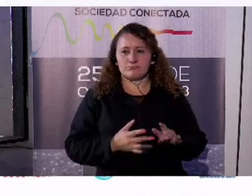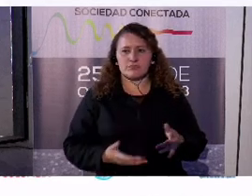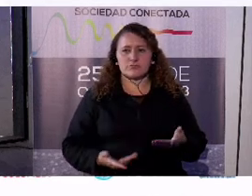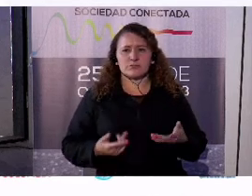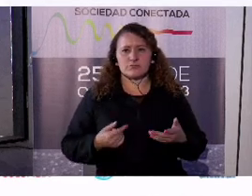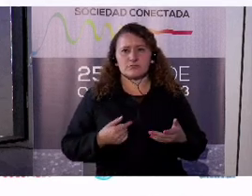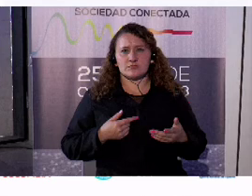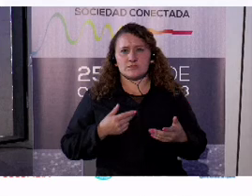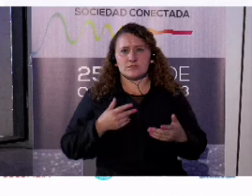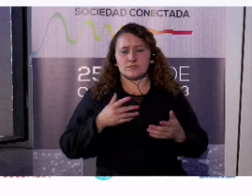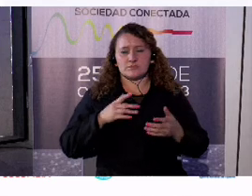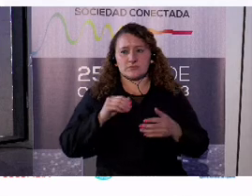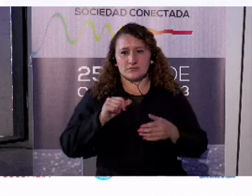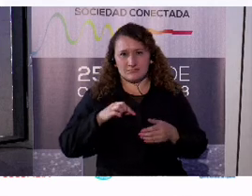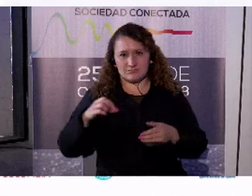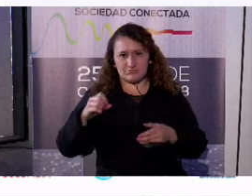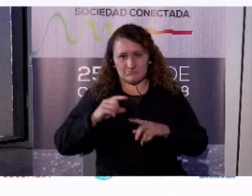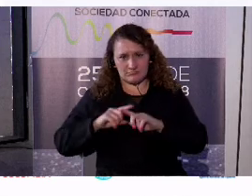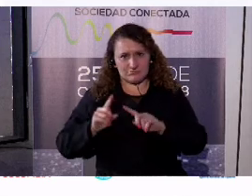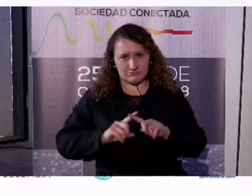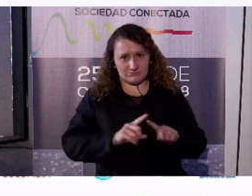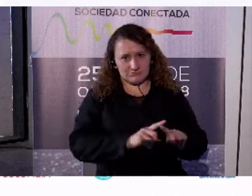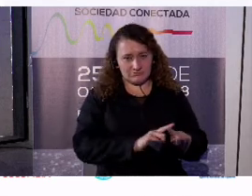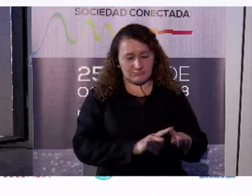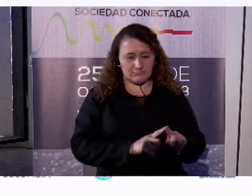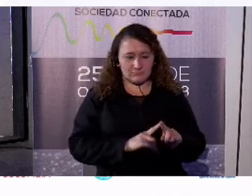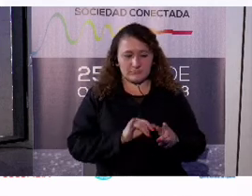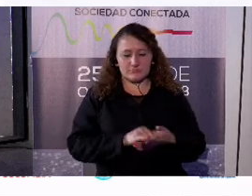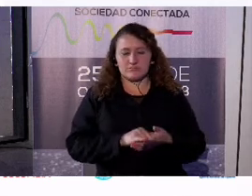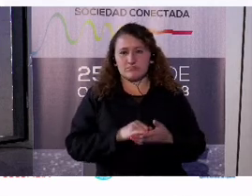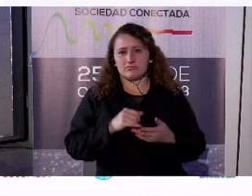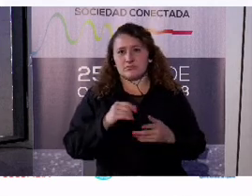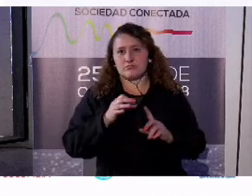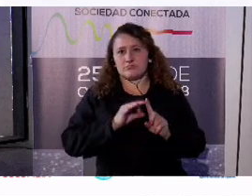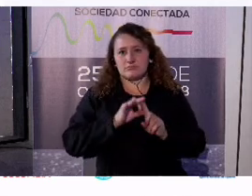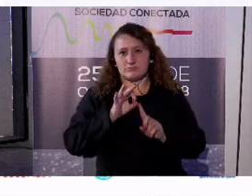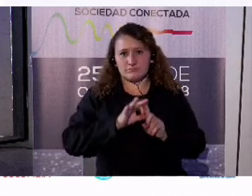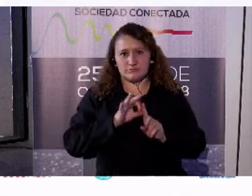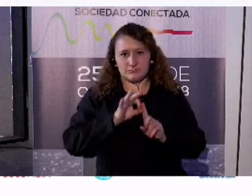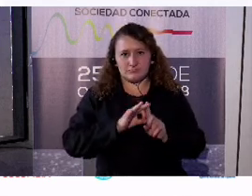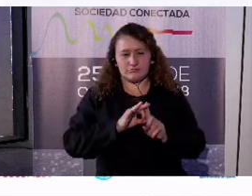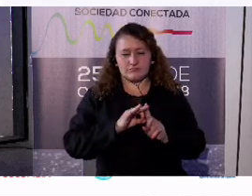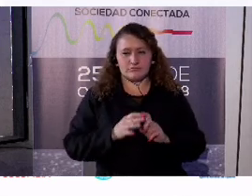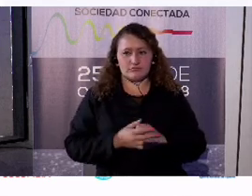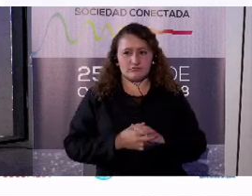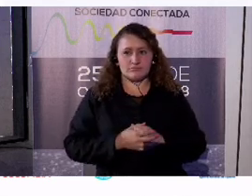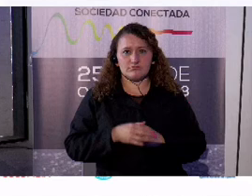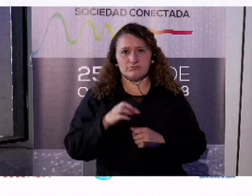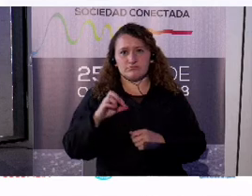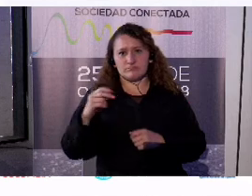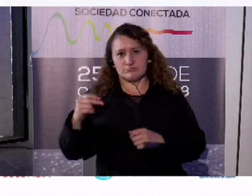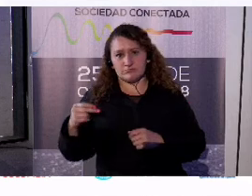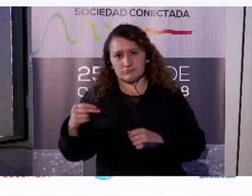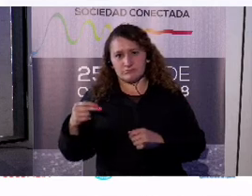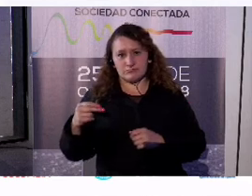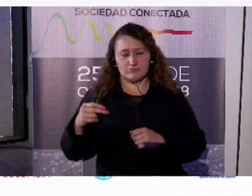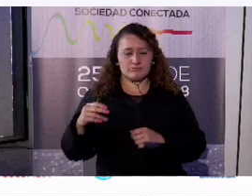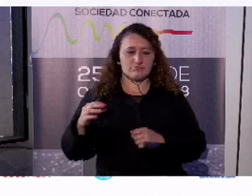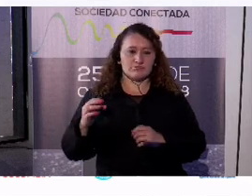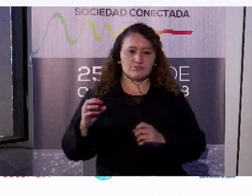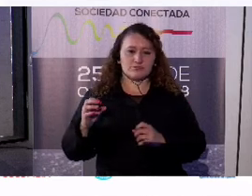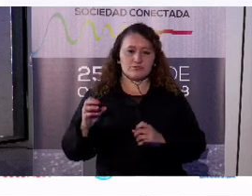diferentes aplicaciones variables como el la temperatura del ambiente el pH o la humedad del suelo